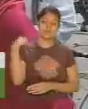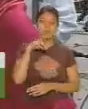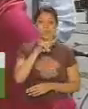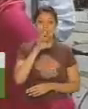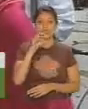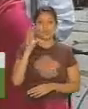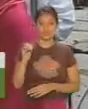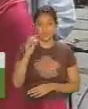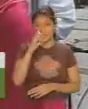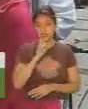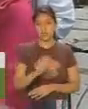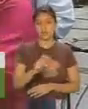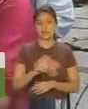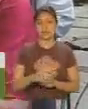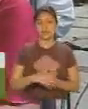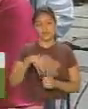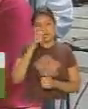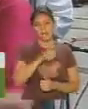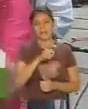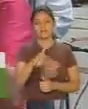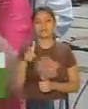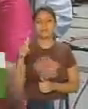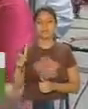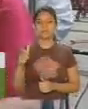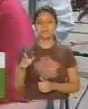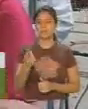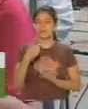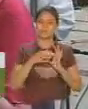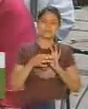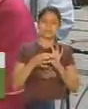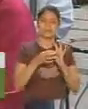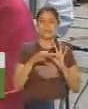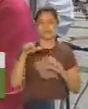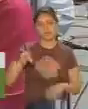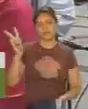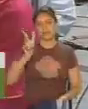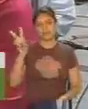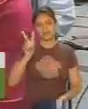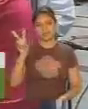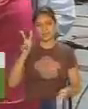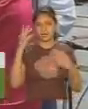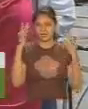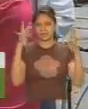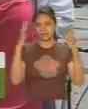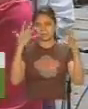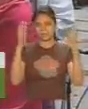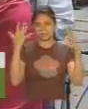años después el pueblo es el soberano en Venezuela?